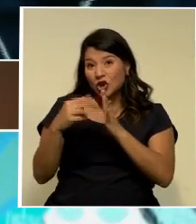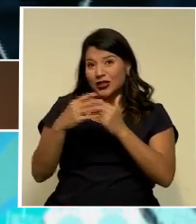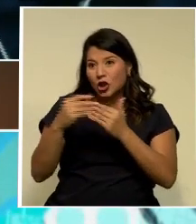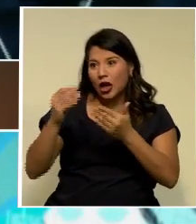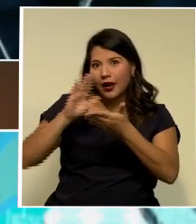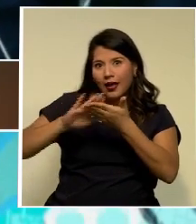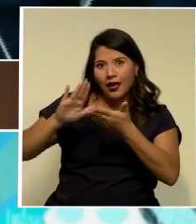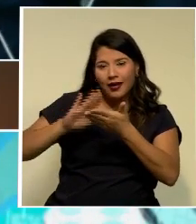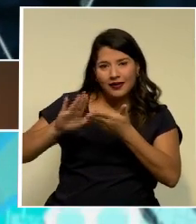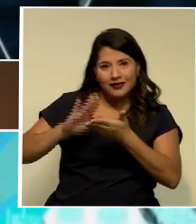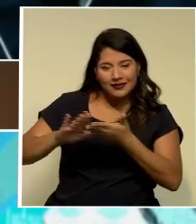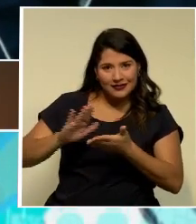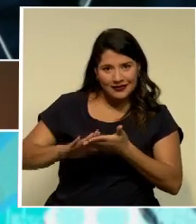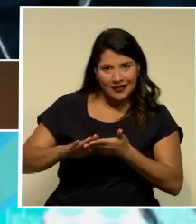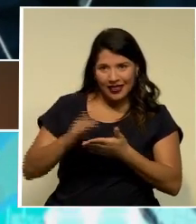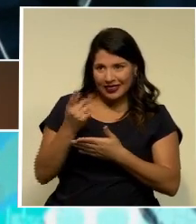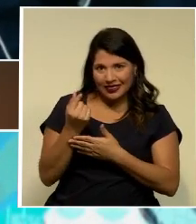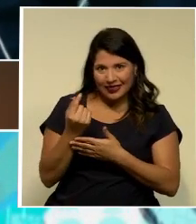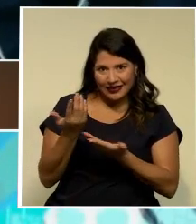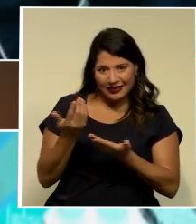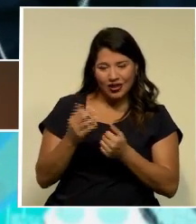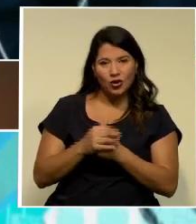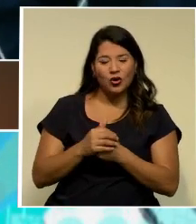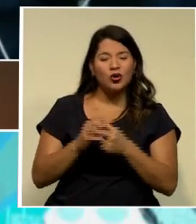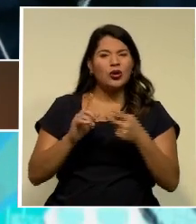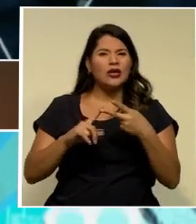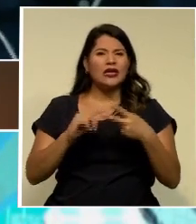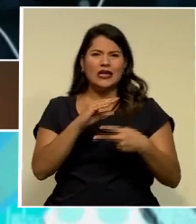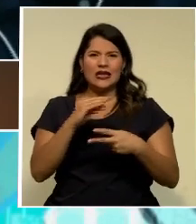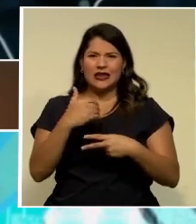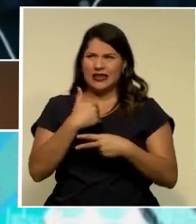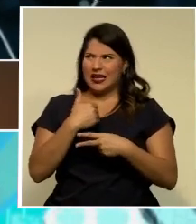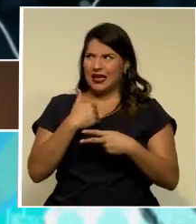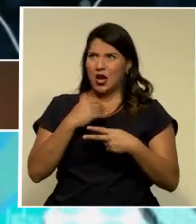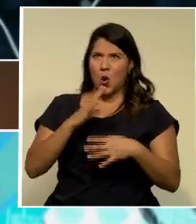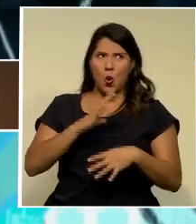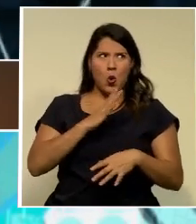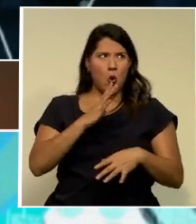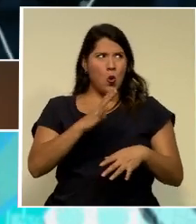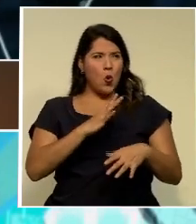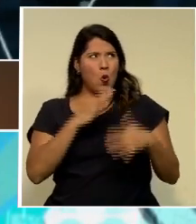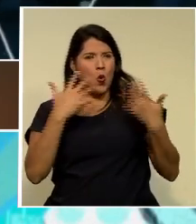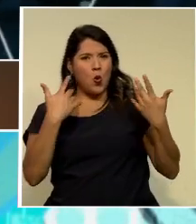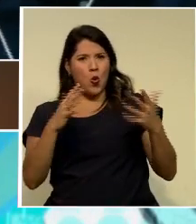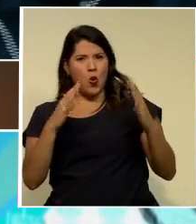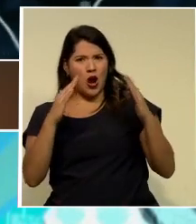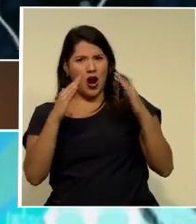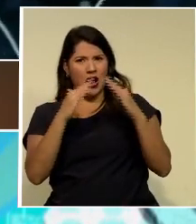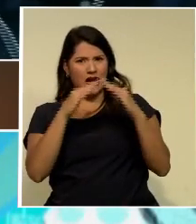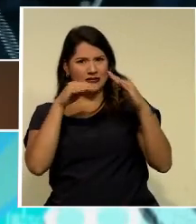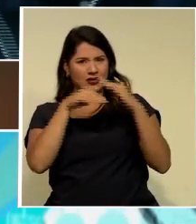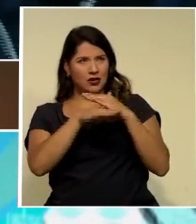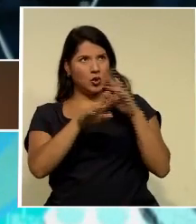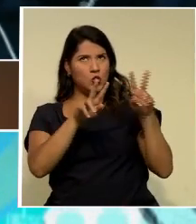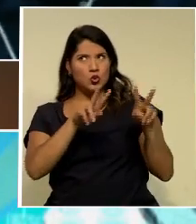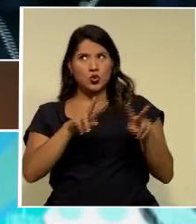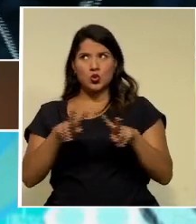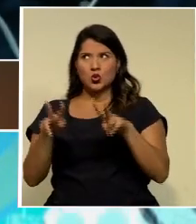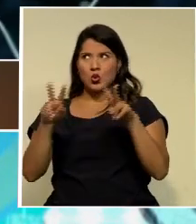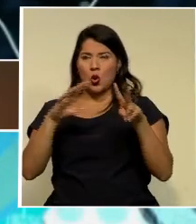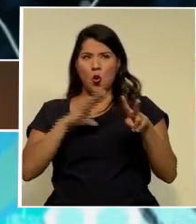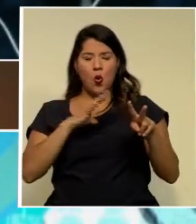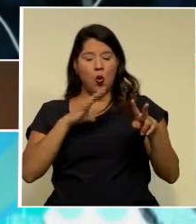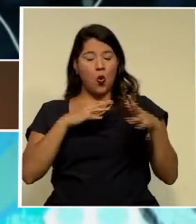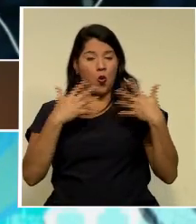efectivo, y había un lujo increíble al interior de la casa, pero exorbitante en todo